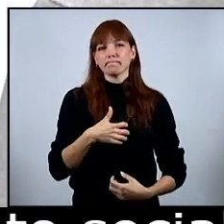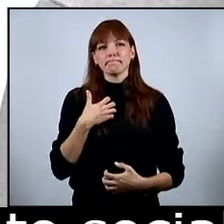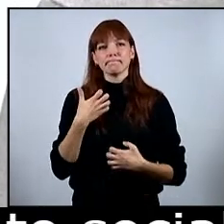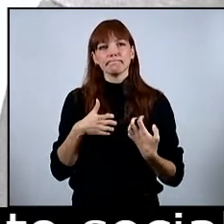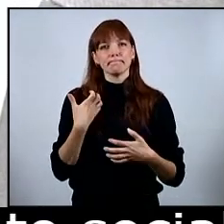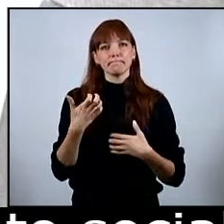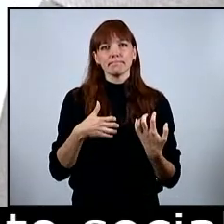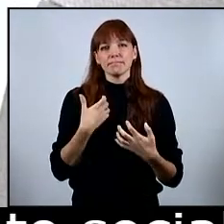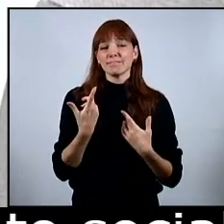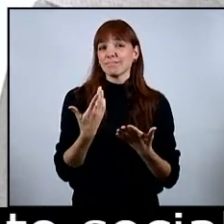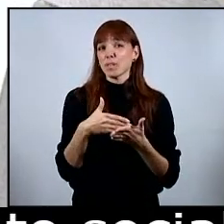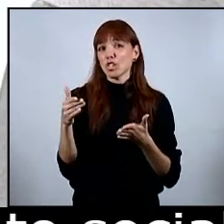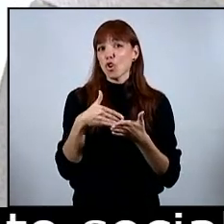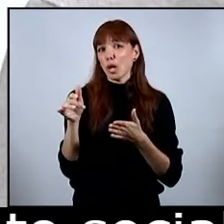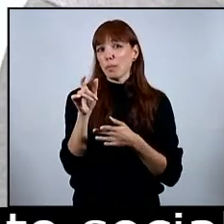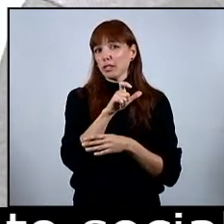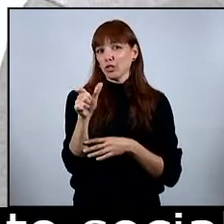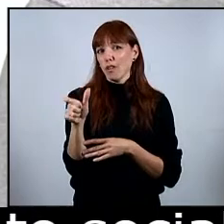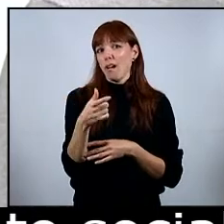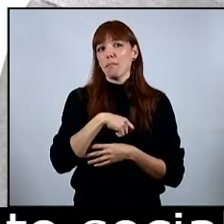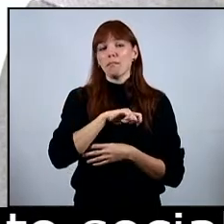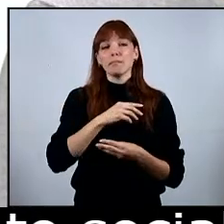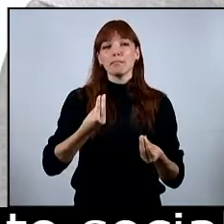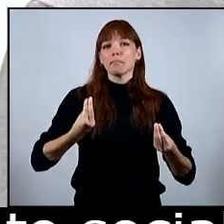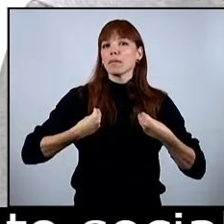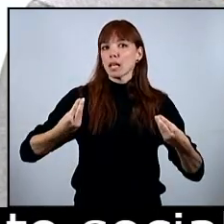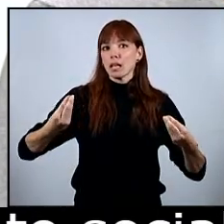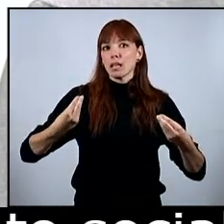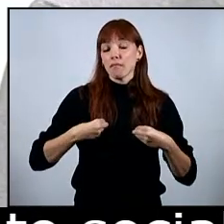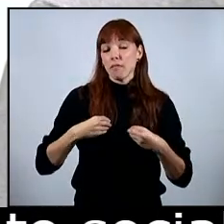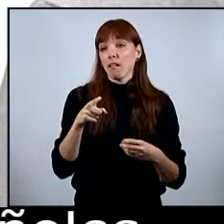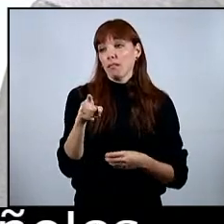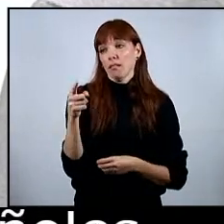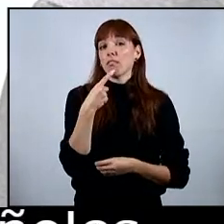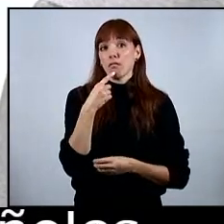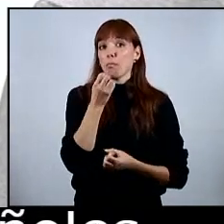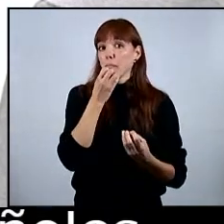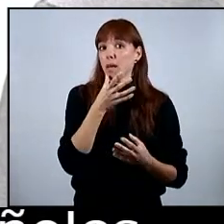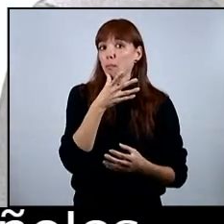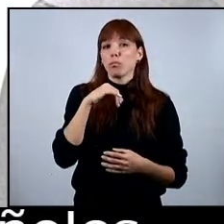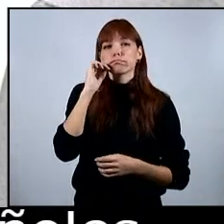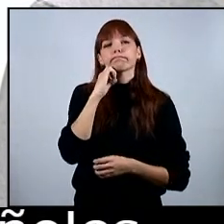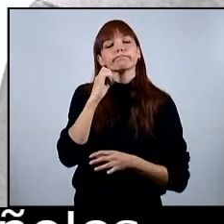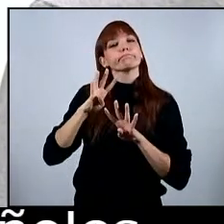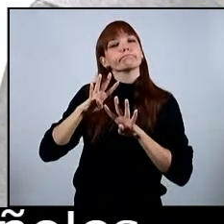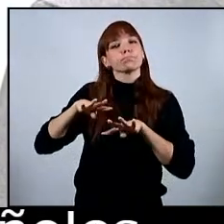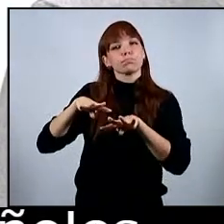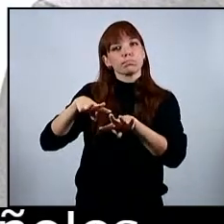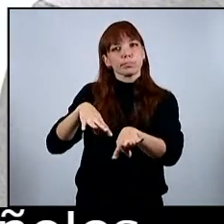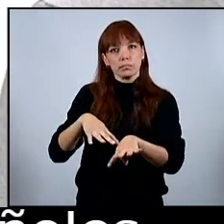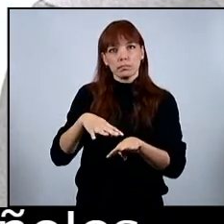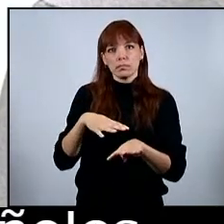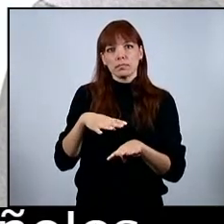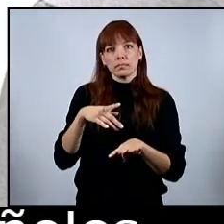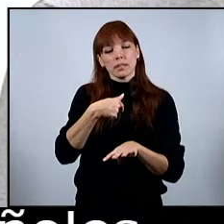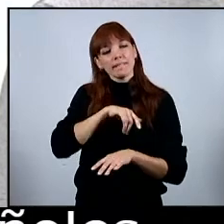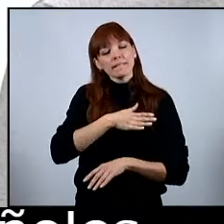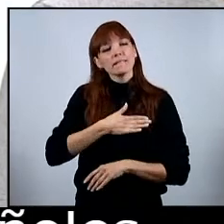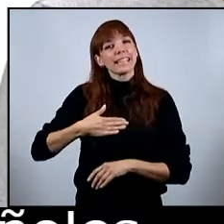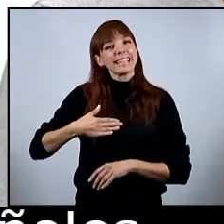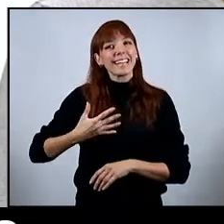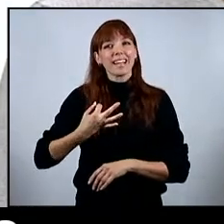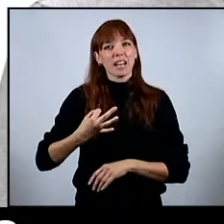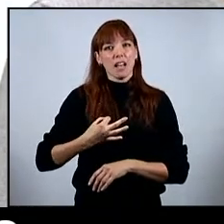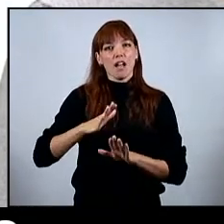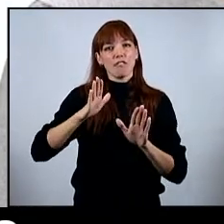de millones de españoles que, como bien ha dicho, se están manifestando. Lo que queremos es que estas